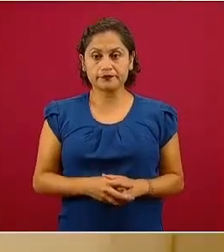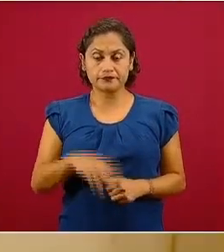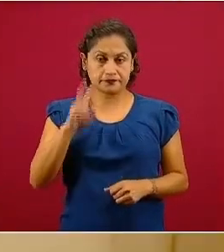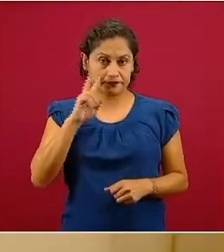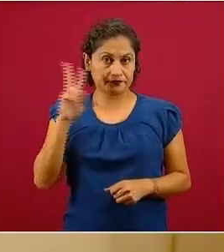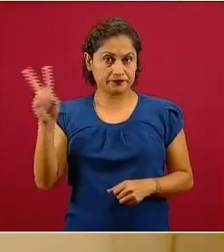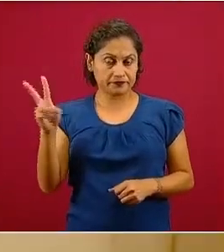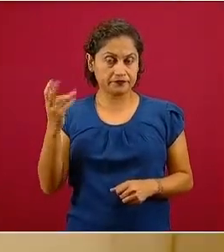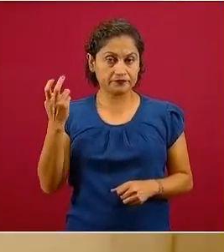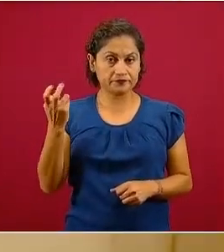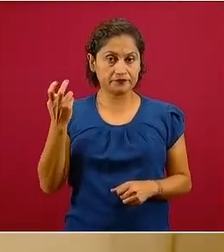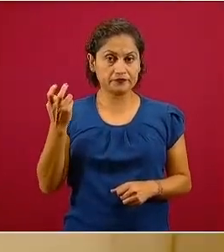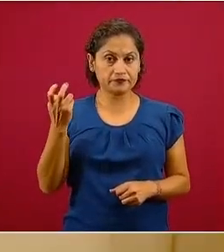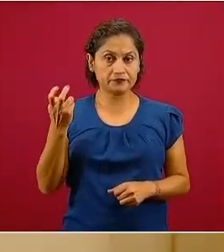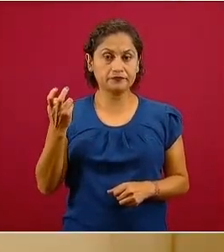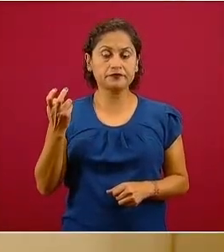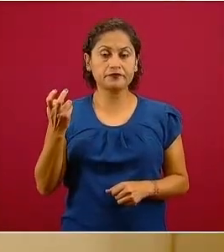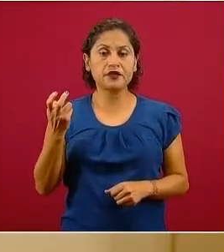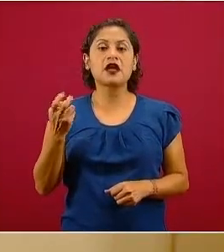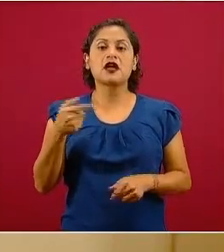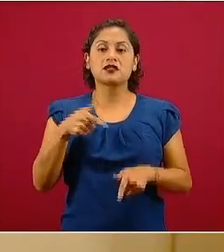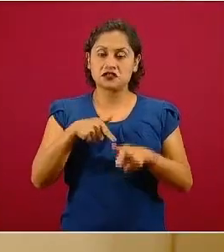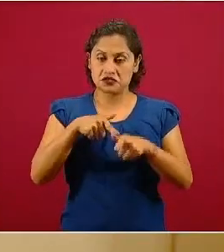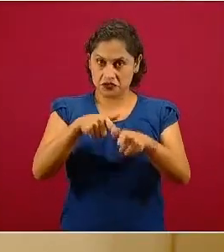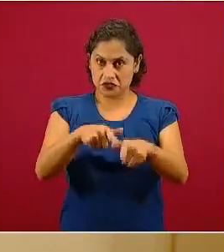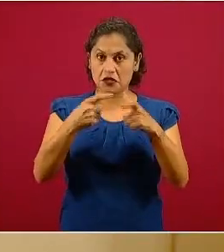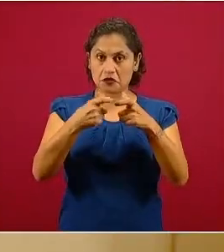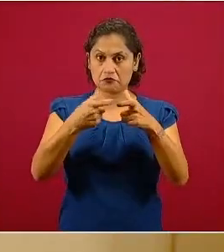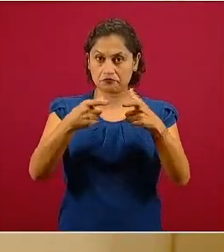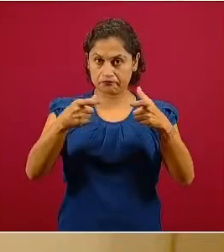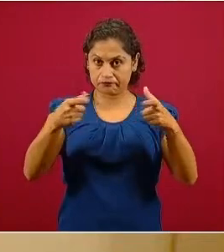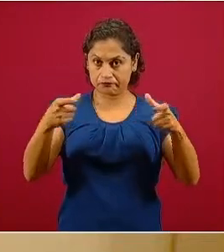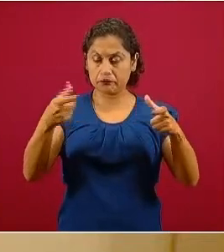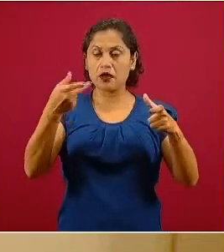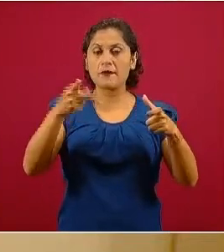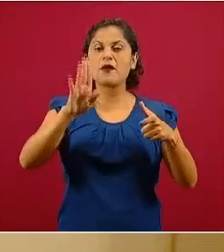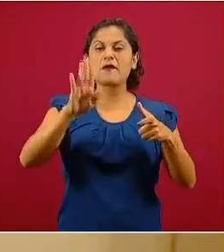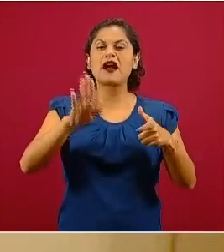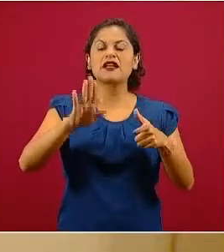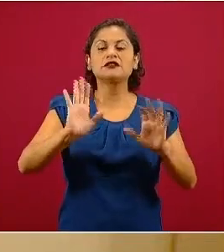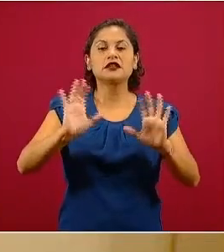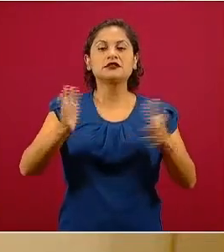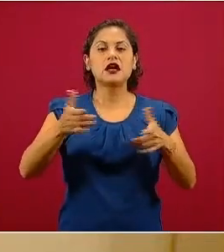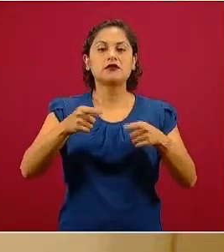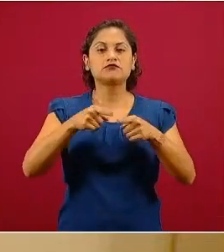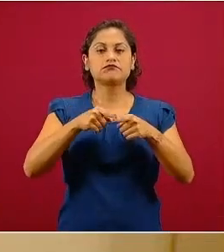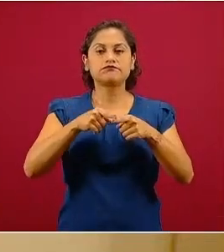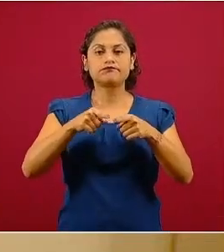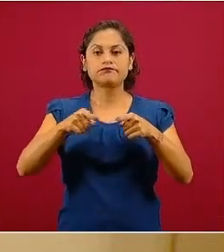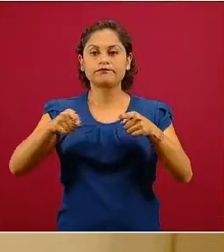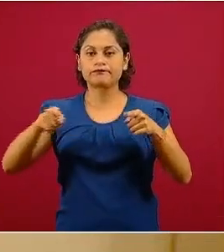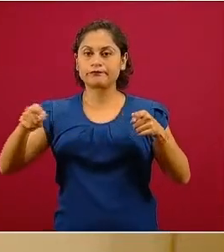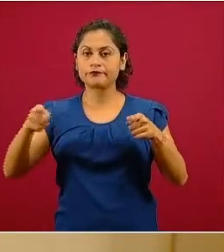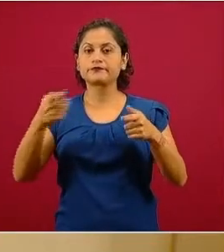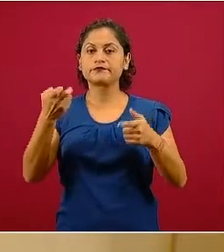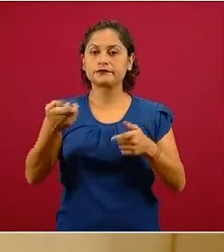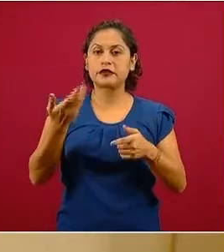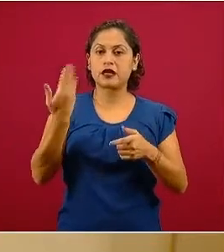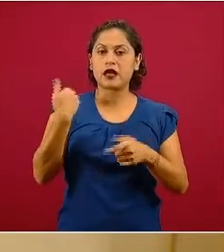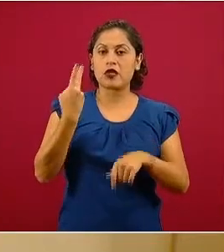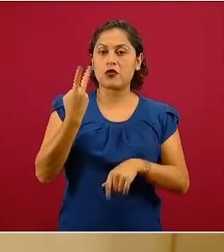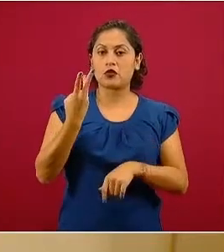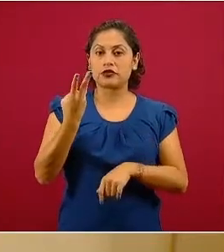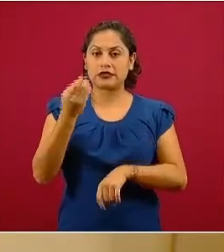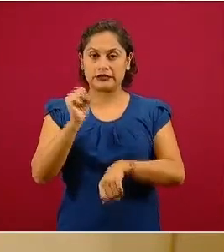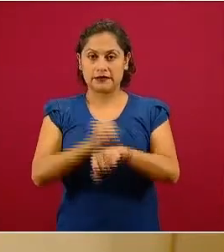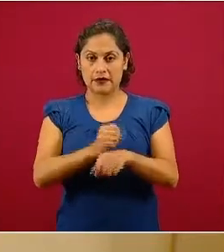Todavía de manera ascendente, aunque alcanzando ya prácticamente una meseta en las últimas 2-3 semanas. Vamos a